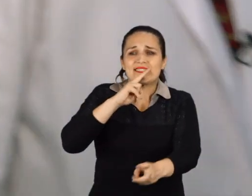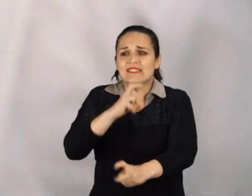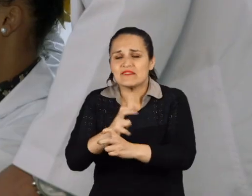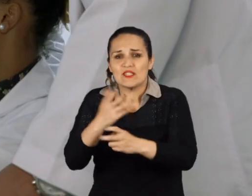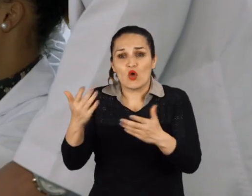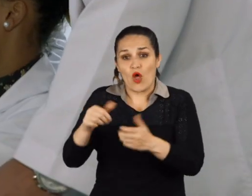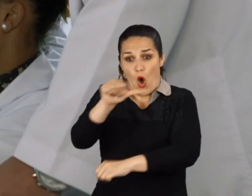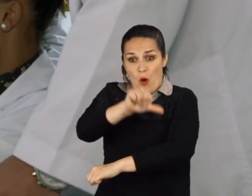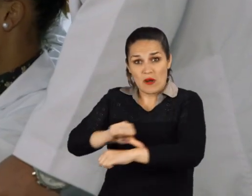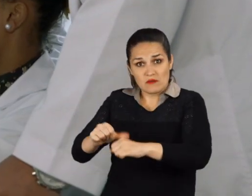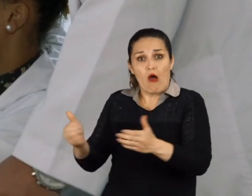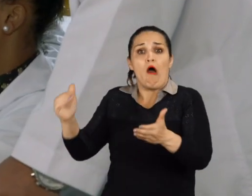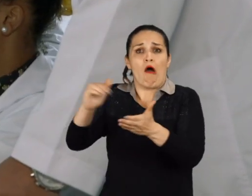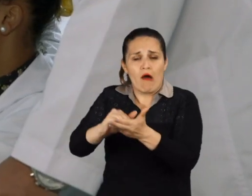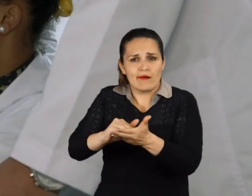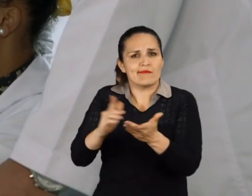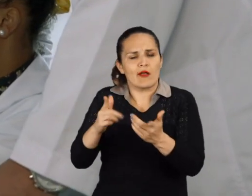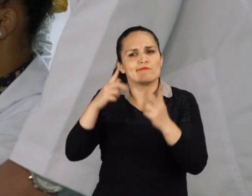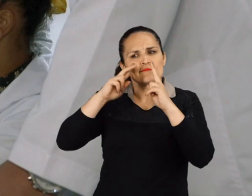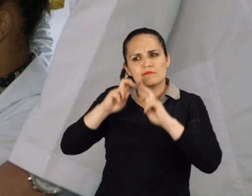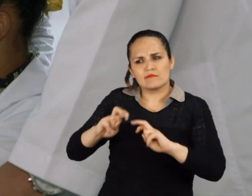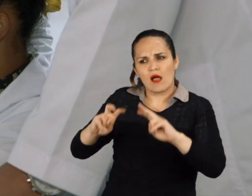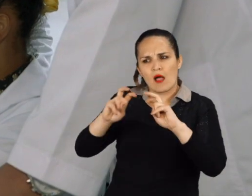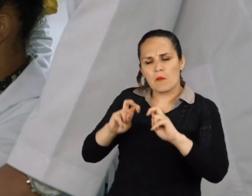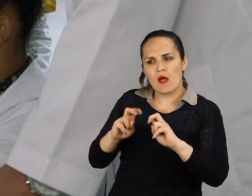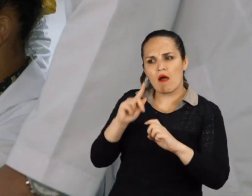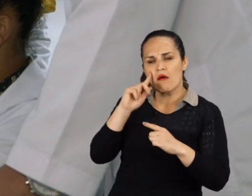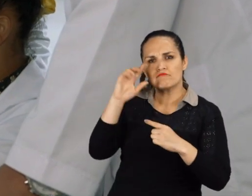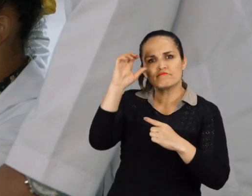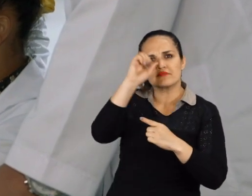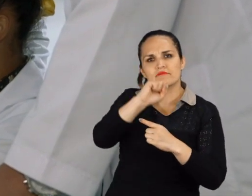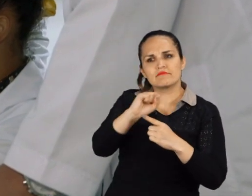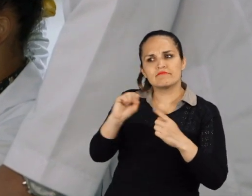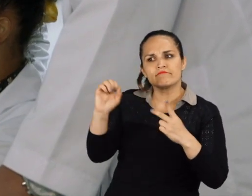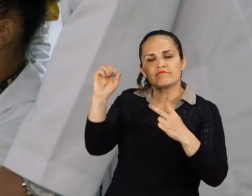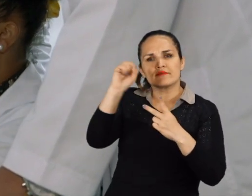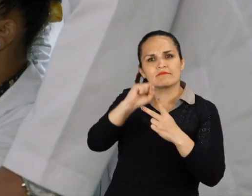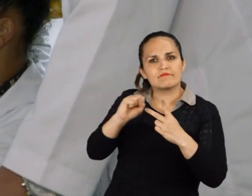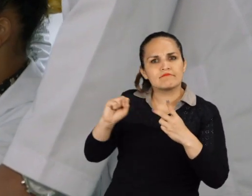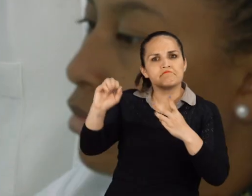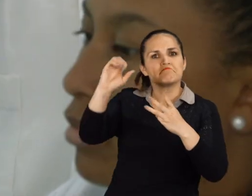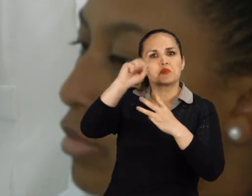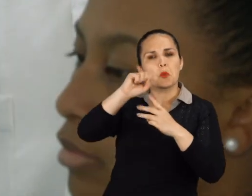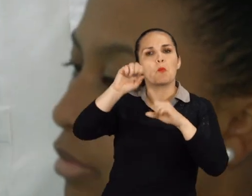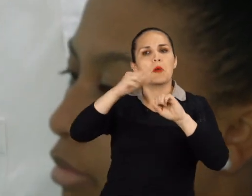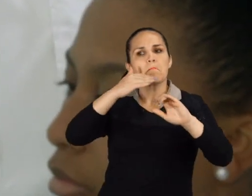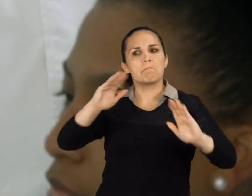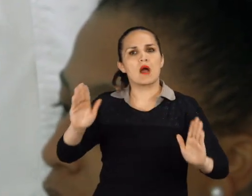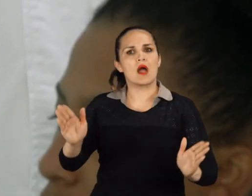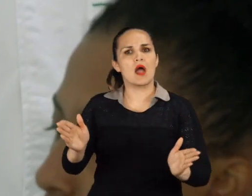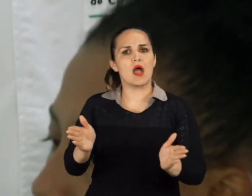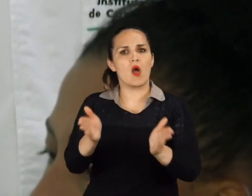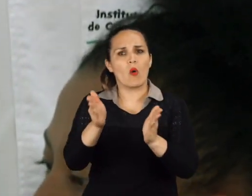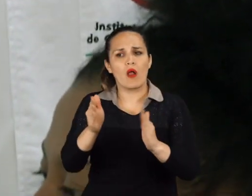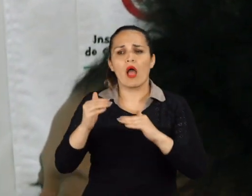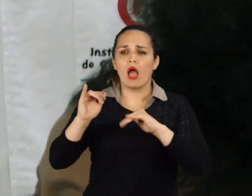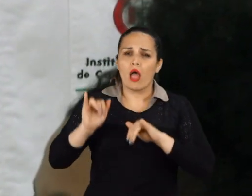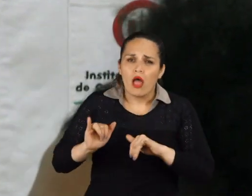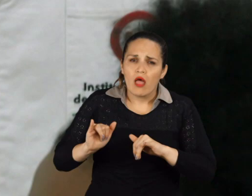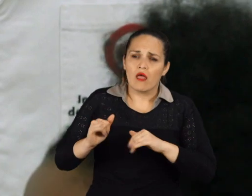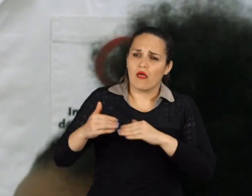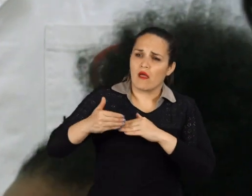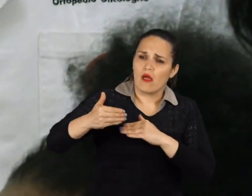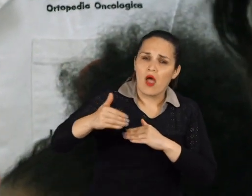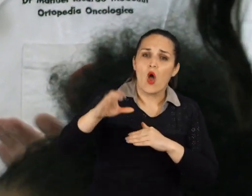lo que llevamos recolectado, hemos visto que sí existen factores que nos pueden ayudar a que disminuya la estancia hospitalaria en